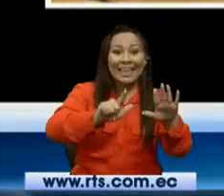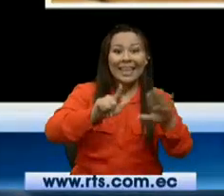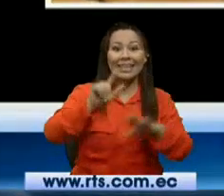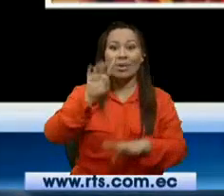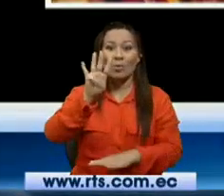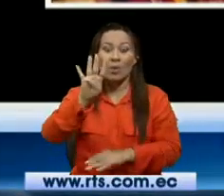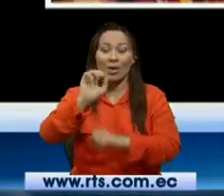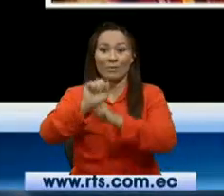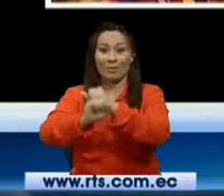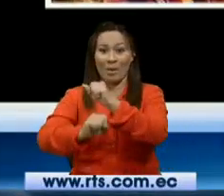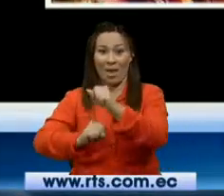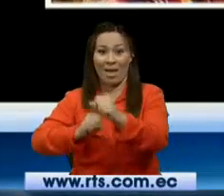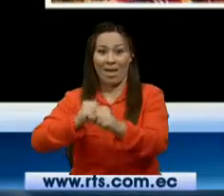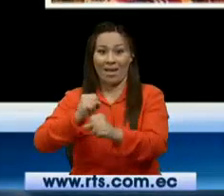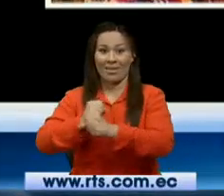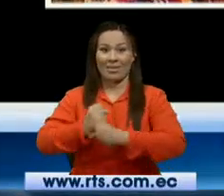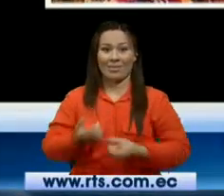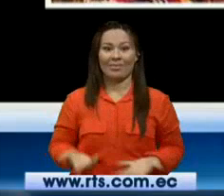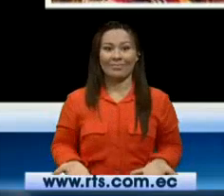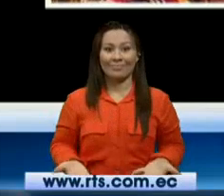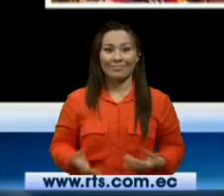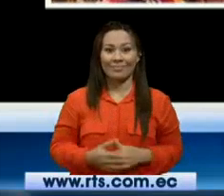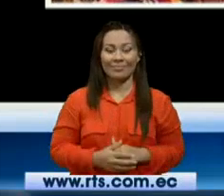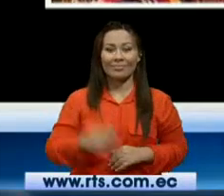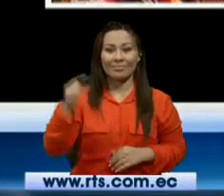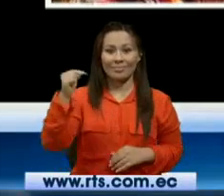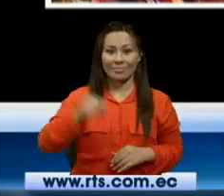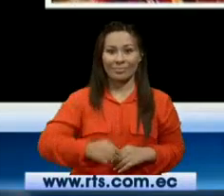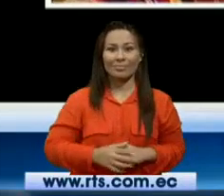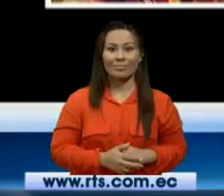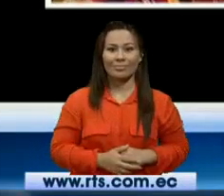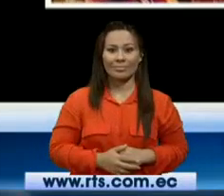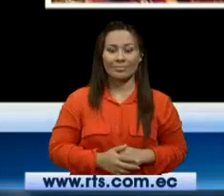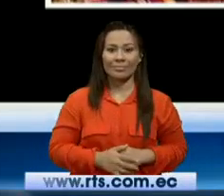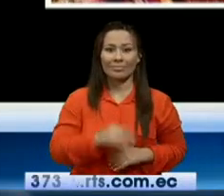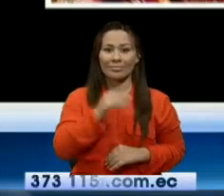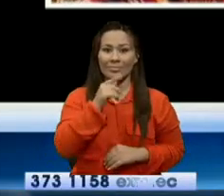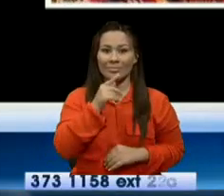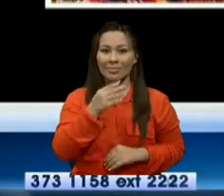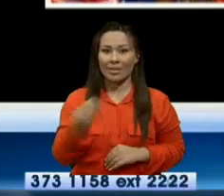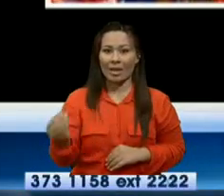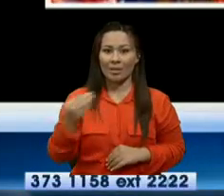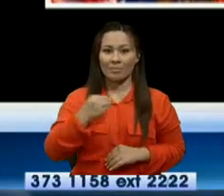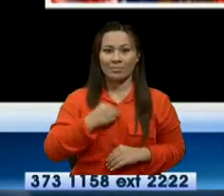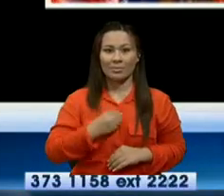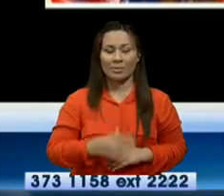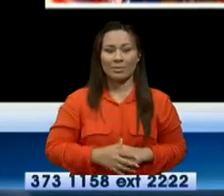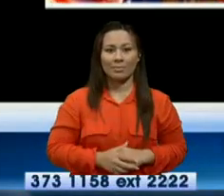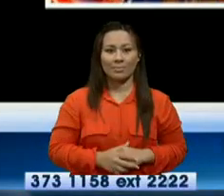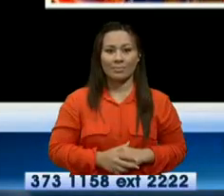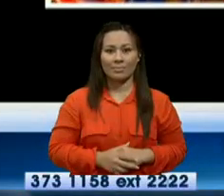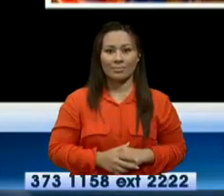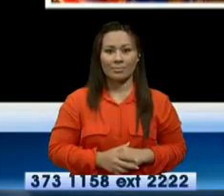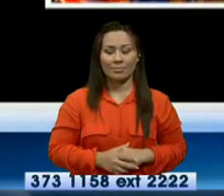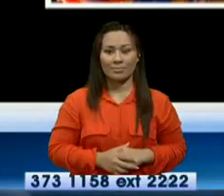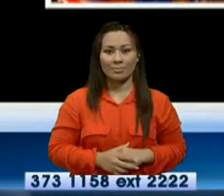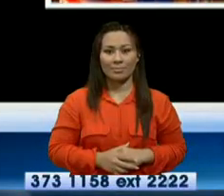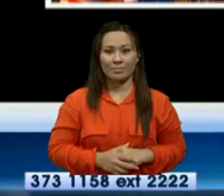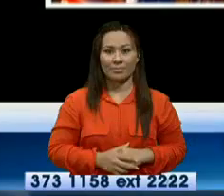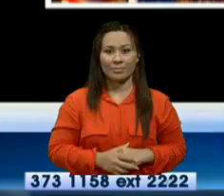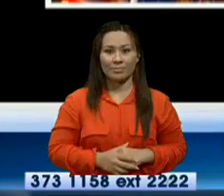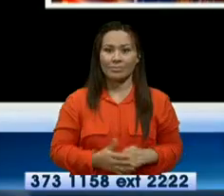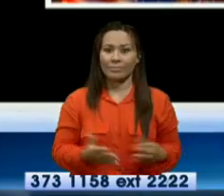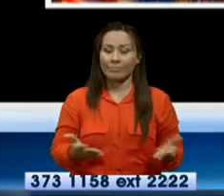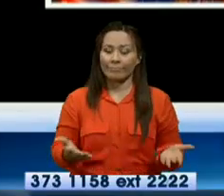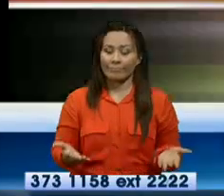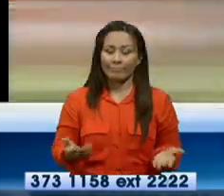74 años. ¿Y cuántos años de aquí? Aquí vivimos tiempo. ¿Sí? Ah. ¿Y vendiendo cuántos años aquí?